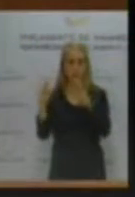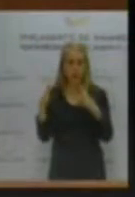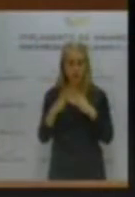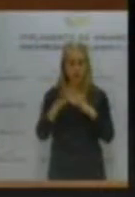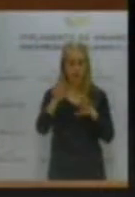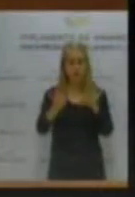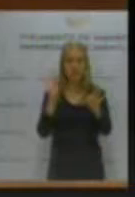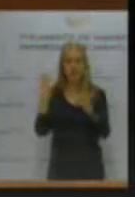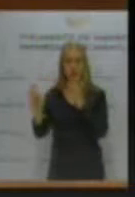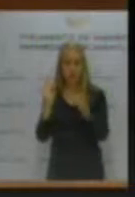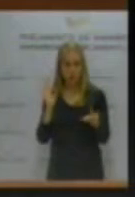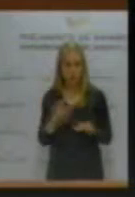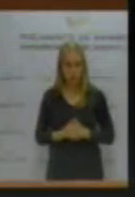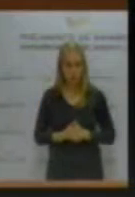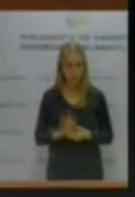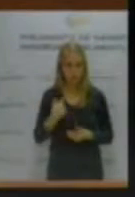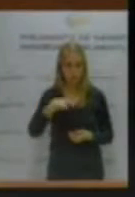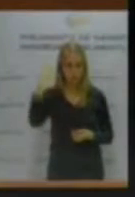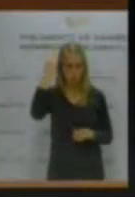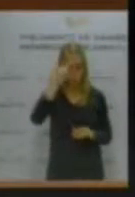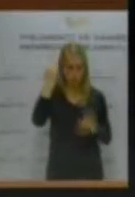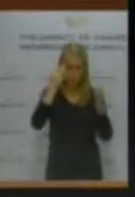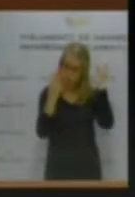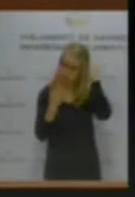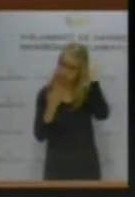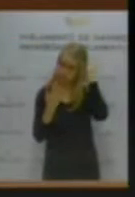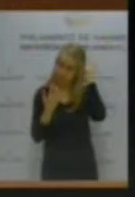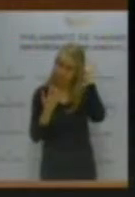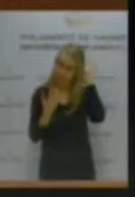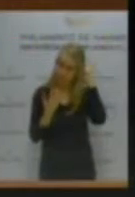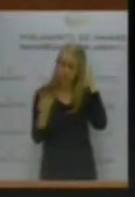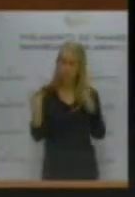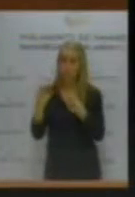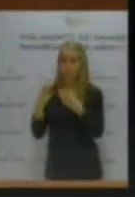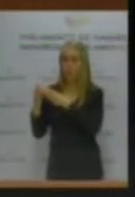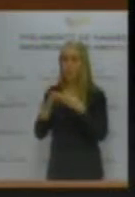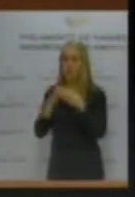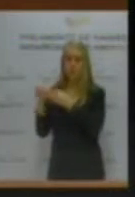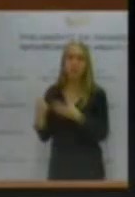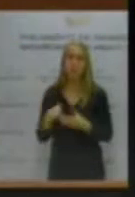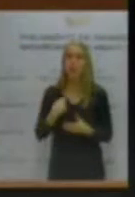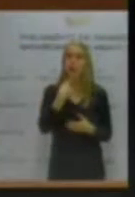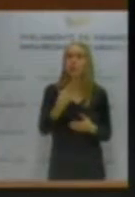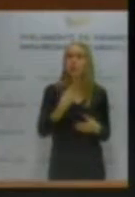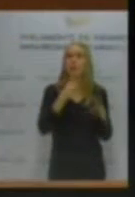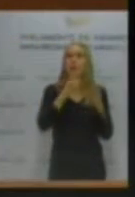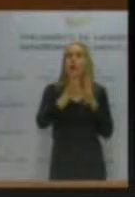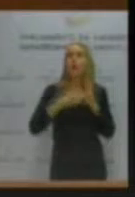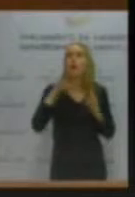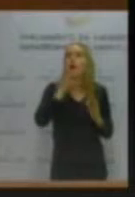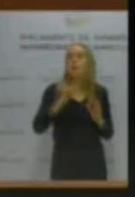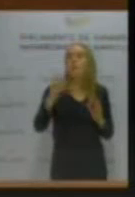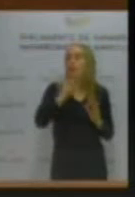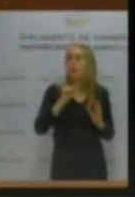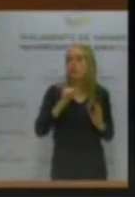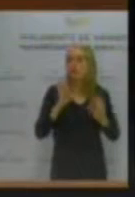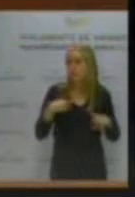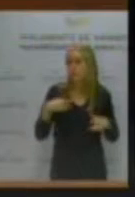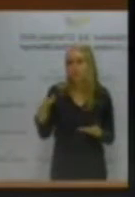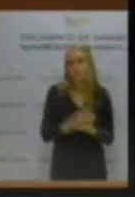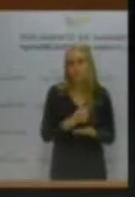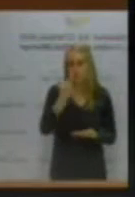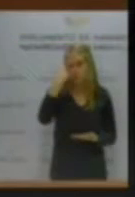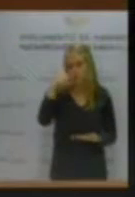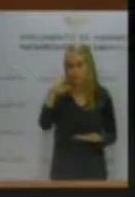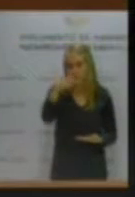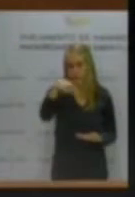casas. Yo creo que aquí escucharemos, por parte del cuatripartito, maravillas de esta ley. Pero todos ustedes saben